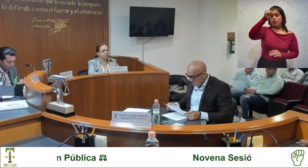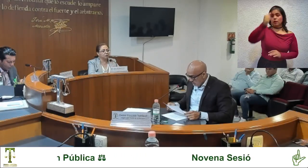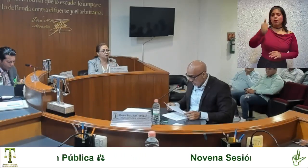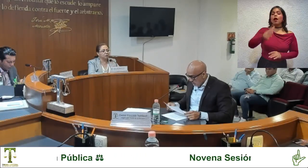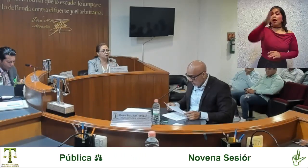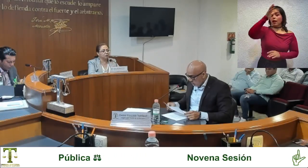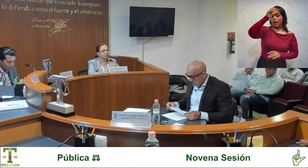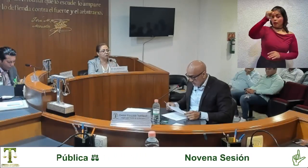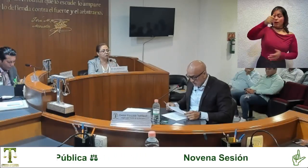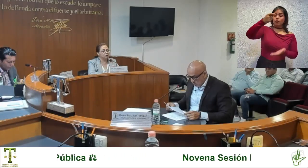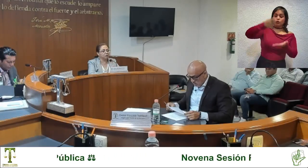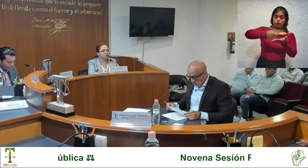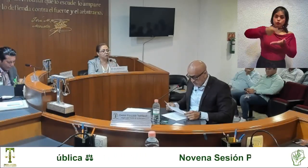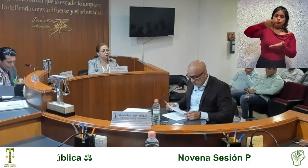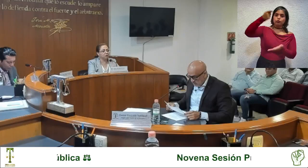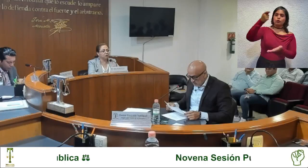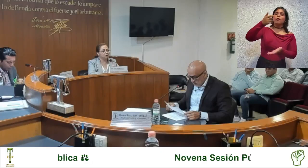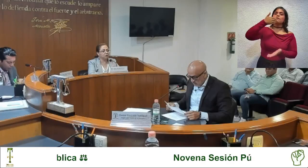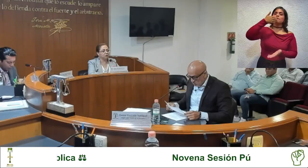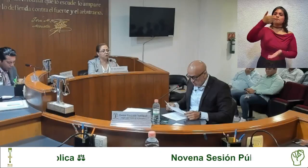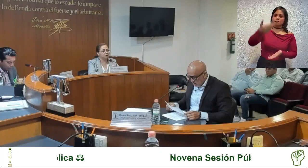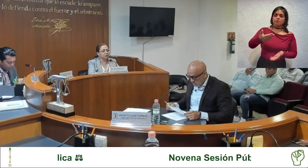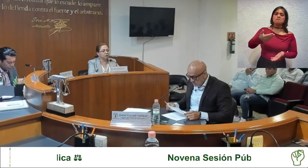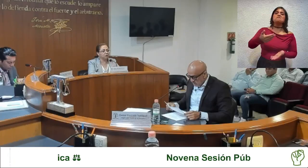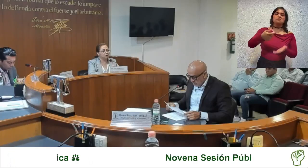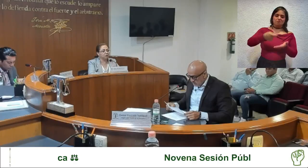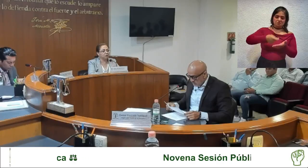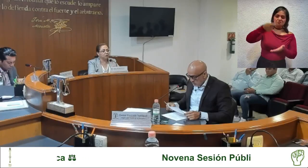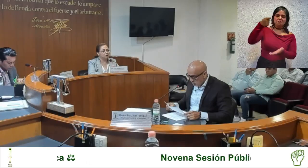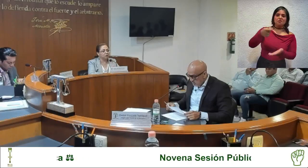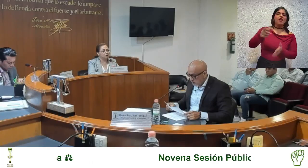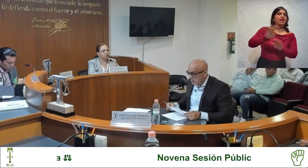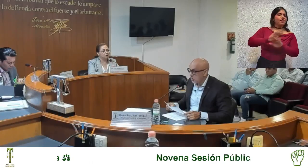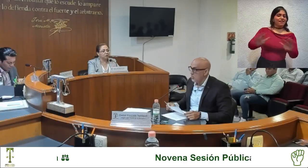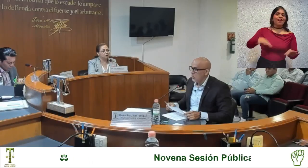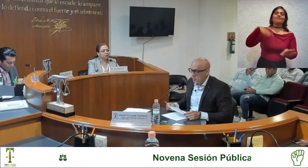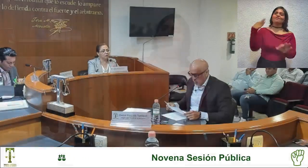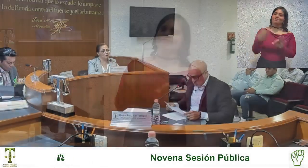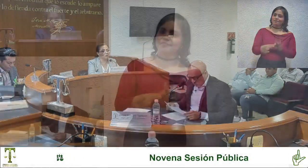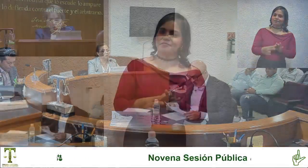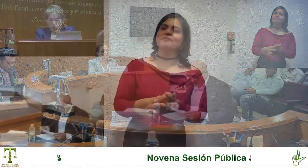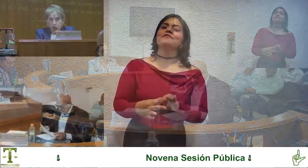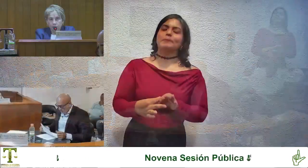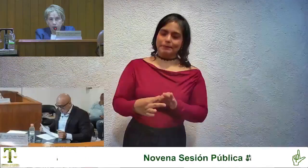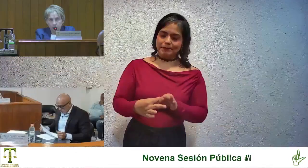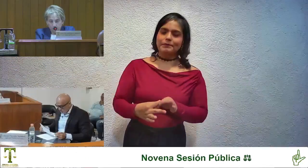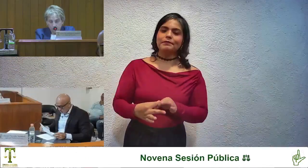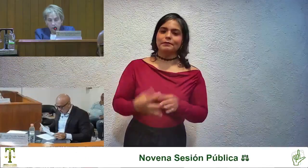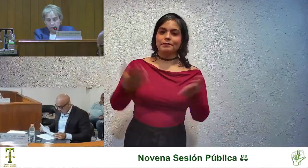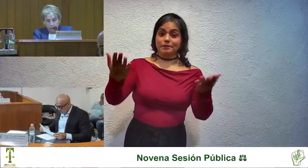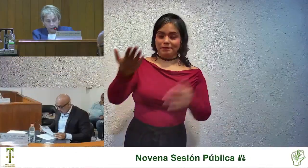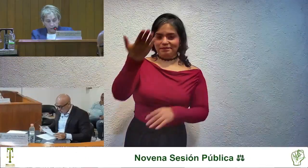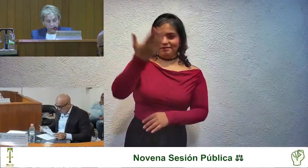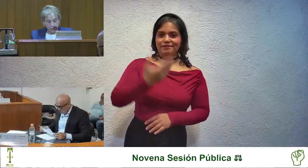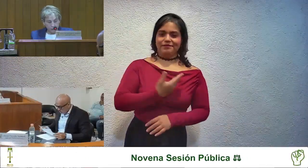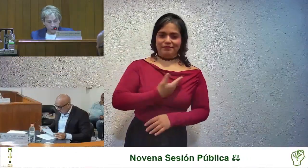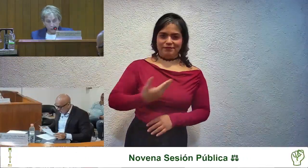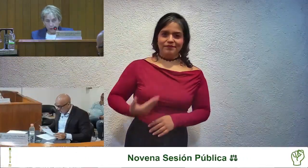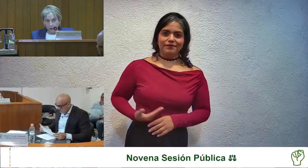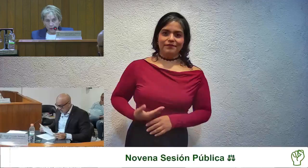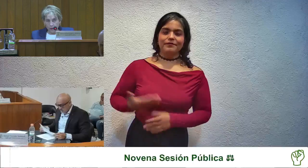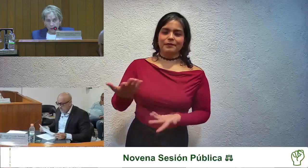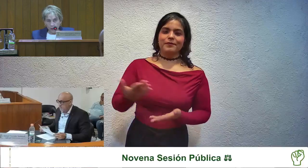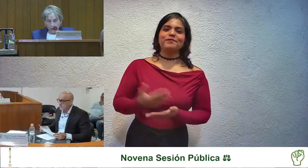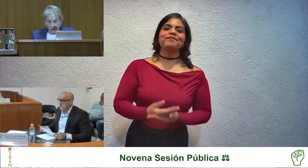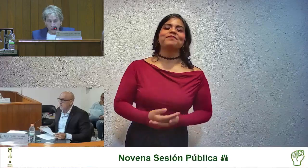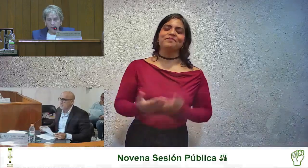convenio, elevarlo a la categoría de sentencia ejecutoriada y el archivo del asunto como concluido. Es la cuenta del proyecto que se propone,